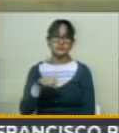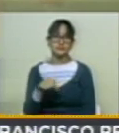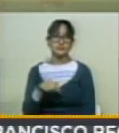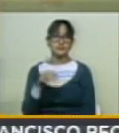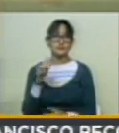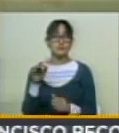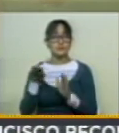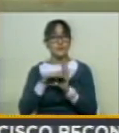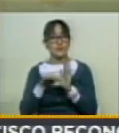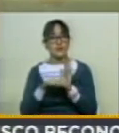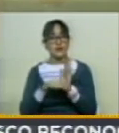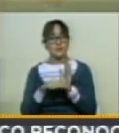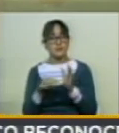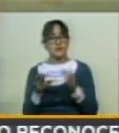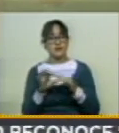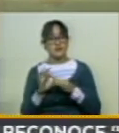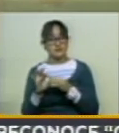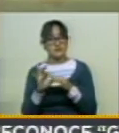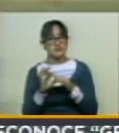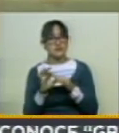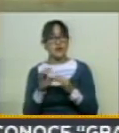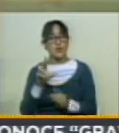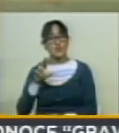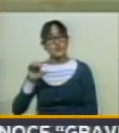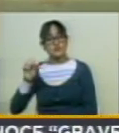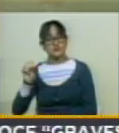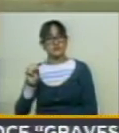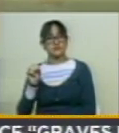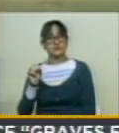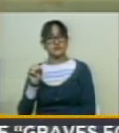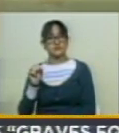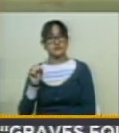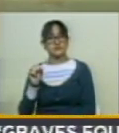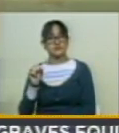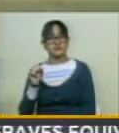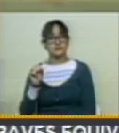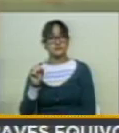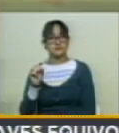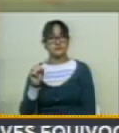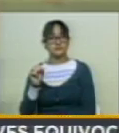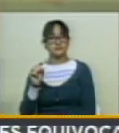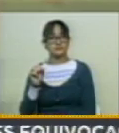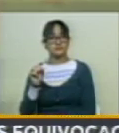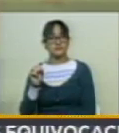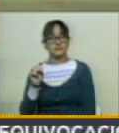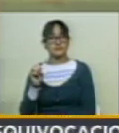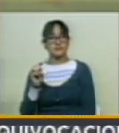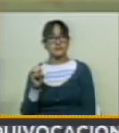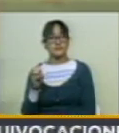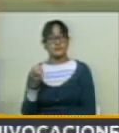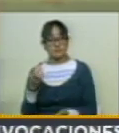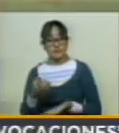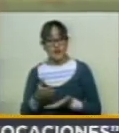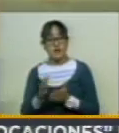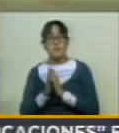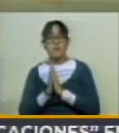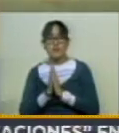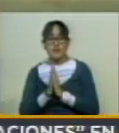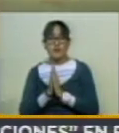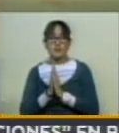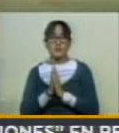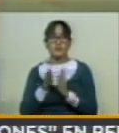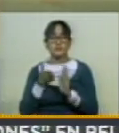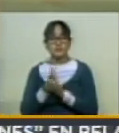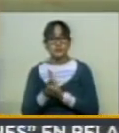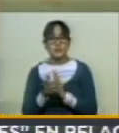de Unión Radio estuvo el candidato Luis Alejandro Ratti y él estaba reiterando una petición que tiene que ver con